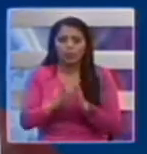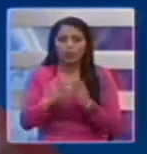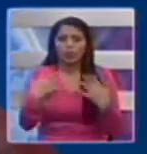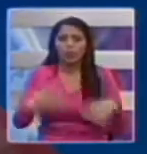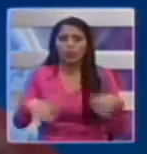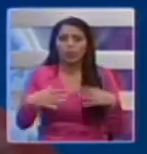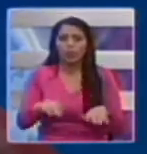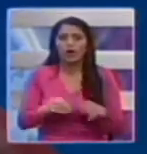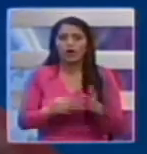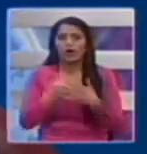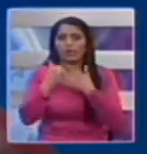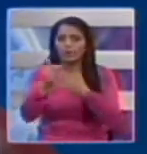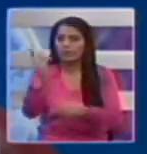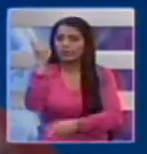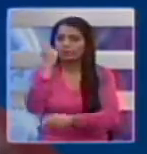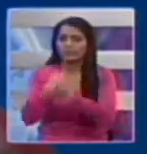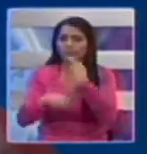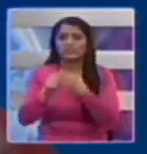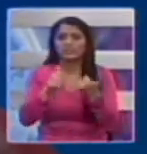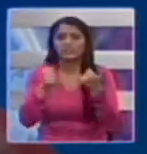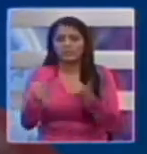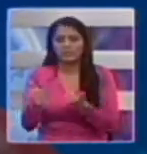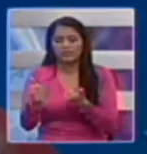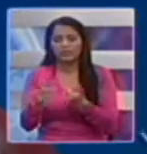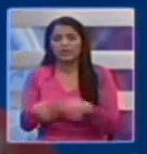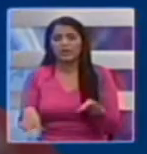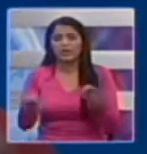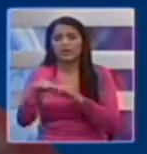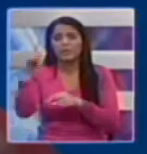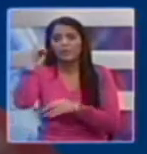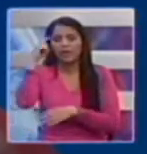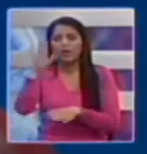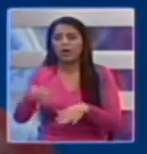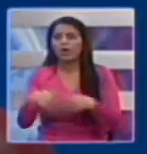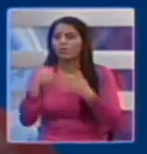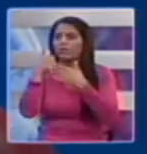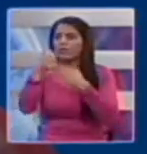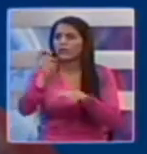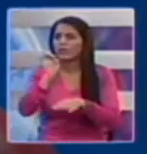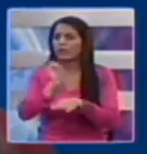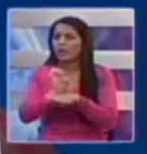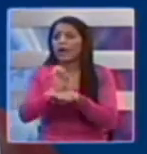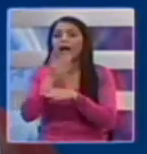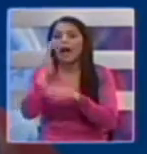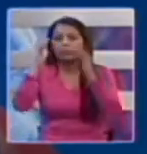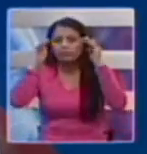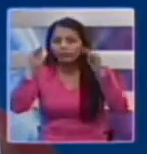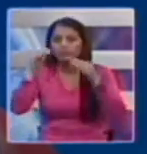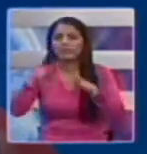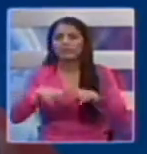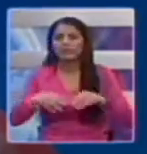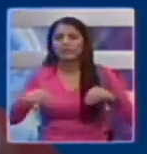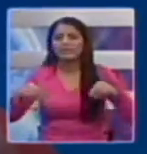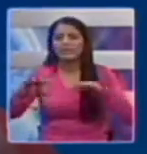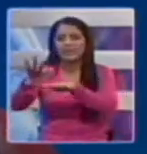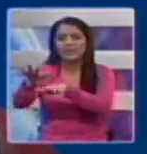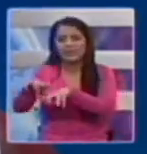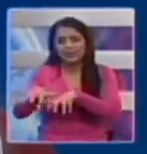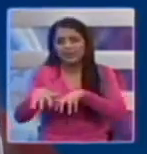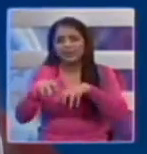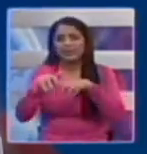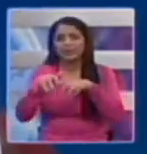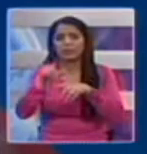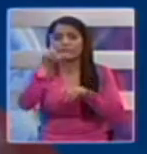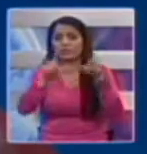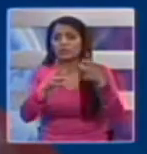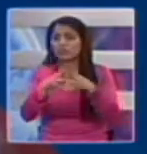el campo le va a brindar mejores días, no solamente al campesino ecuatoriano, sino a todos los ecuatorianos, al